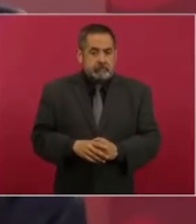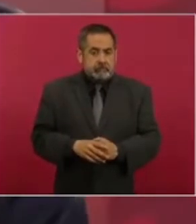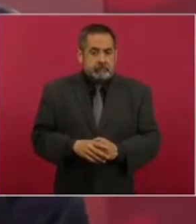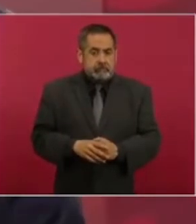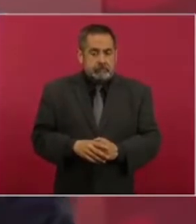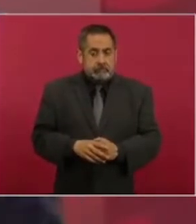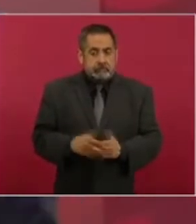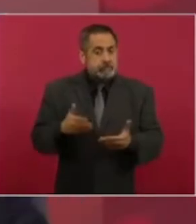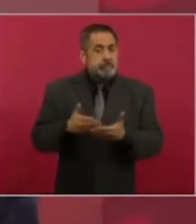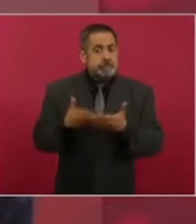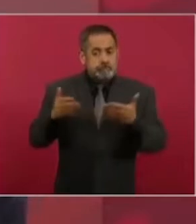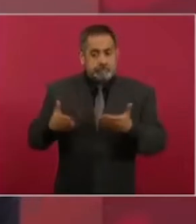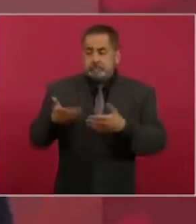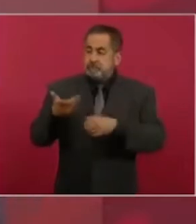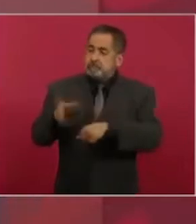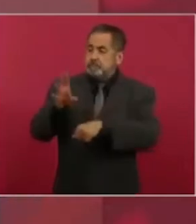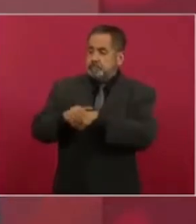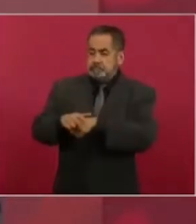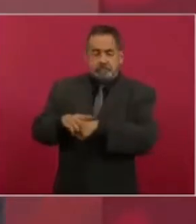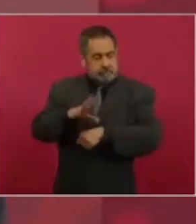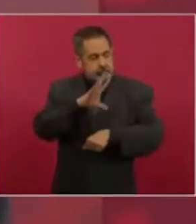Y ahora